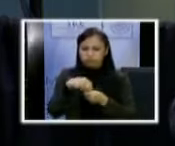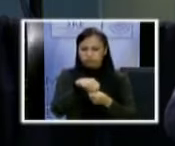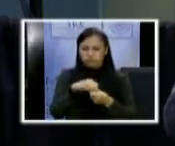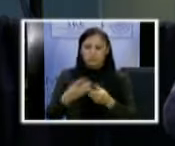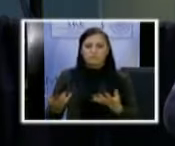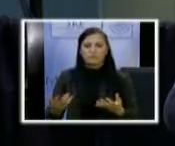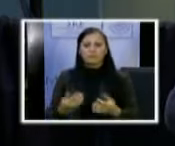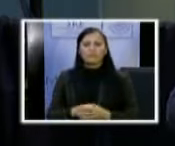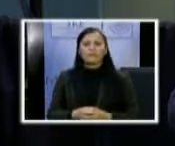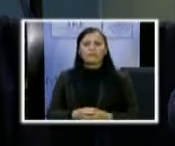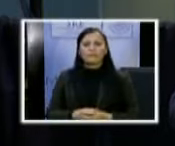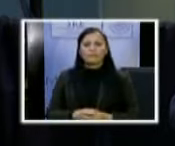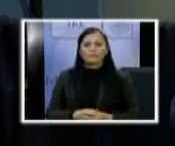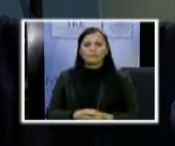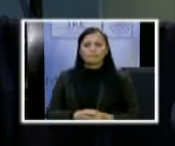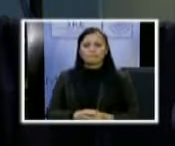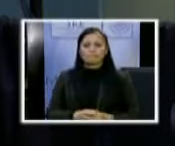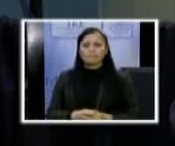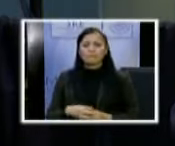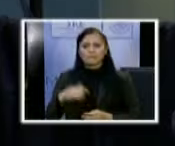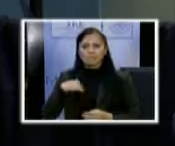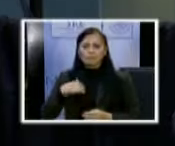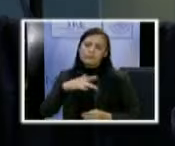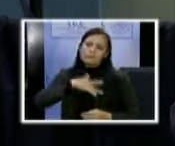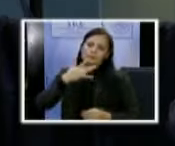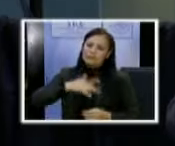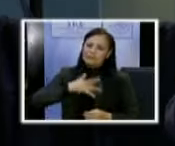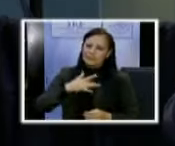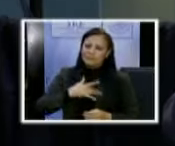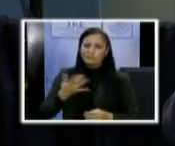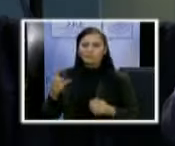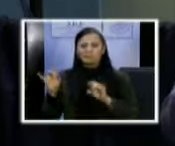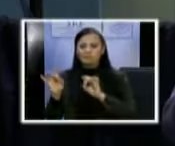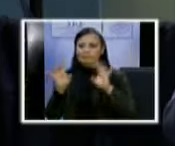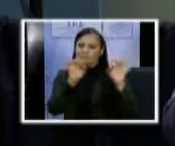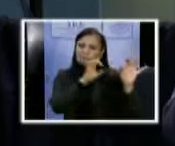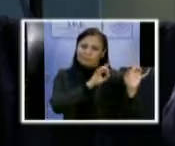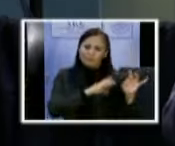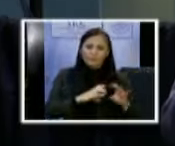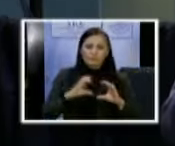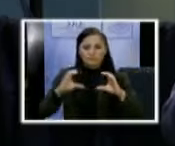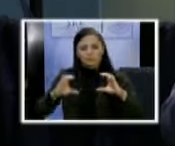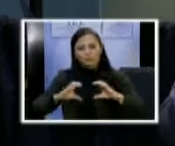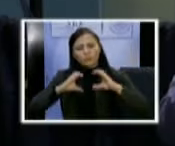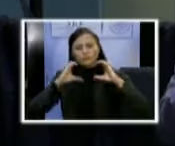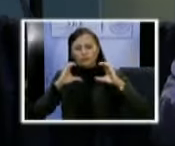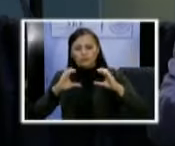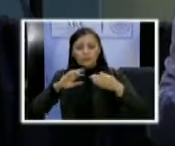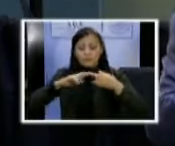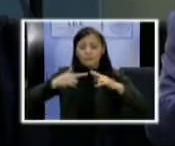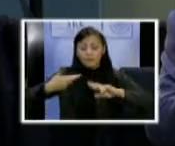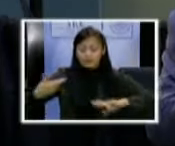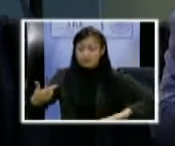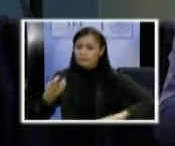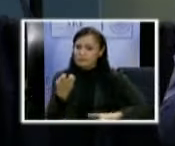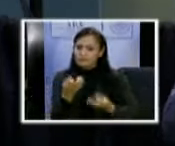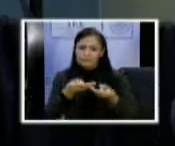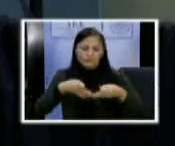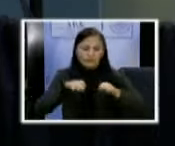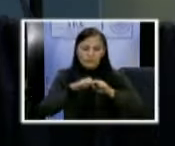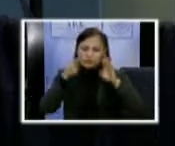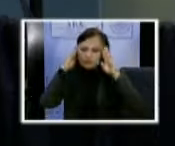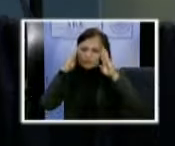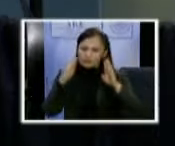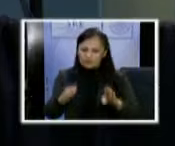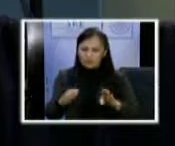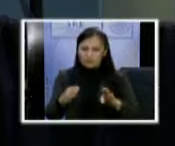república. Para mí la situación esa de cuidar nuestras relaciones son muy importantes y